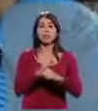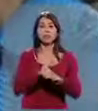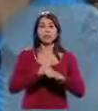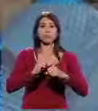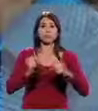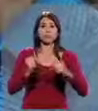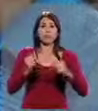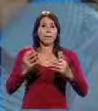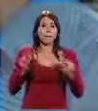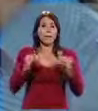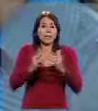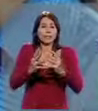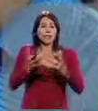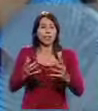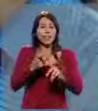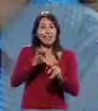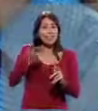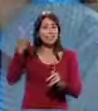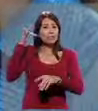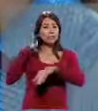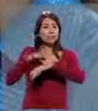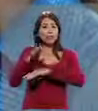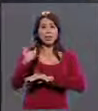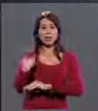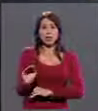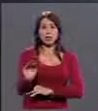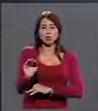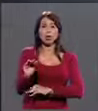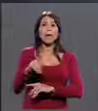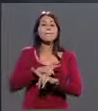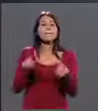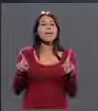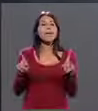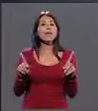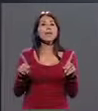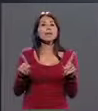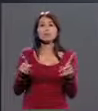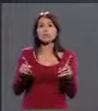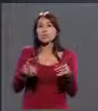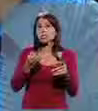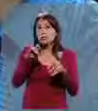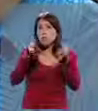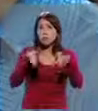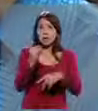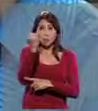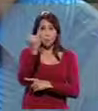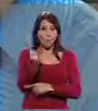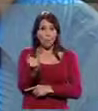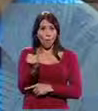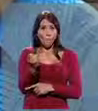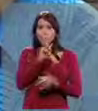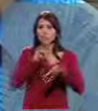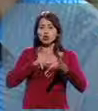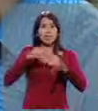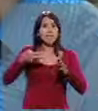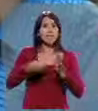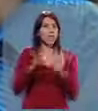desde desde que son niños verdad porque sabemos que hay muchísima obesidad Pero el hecho de ser Delgado no quiere decir que uno